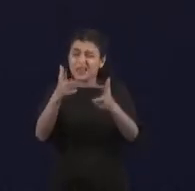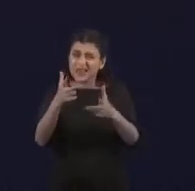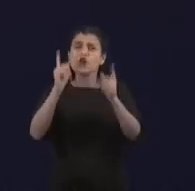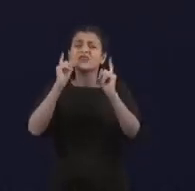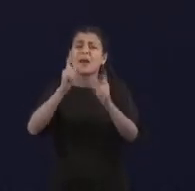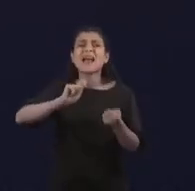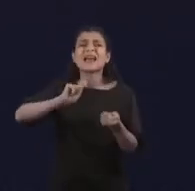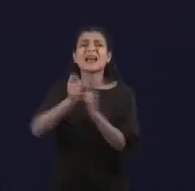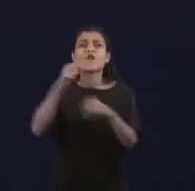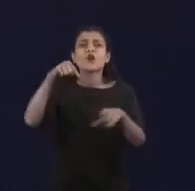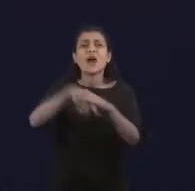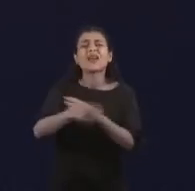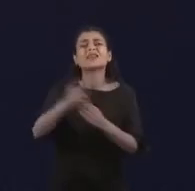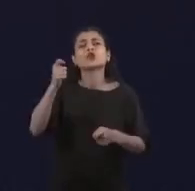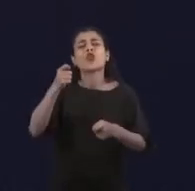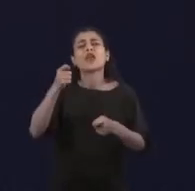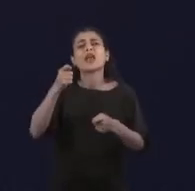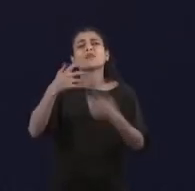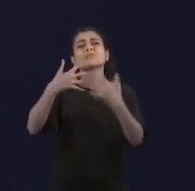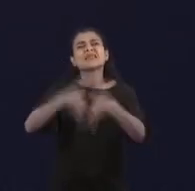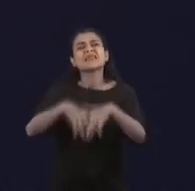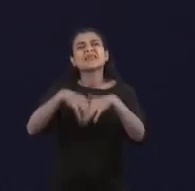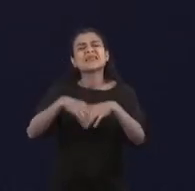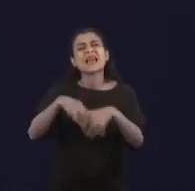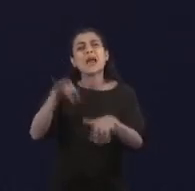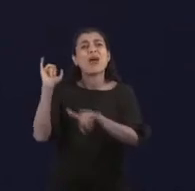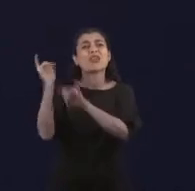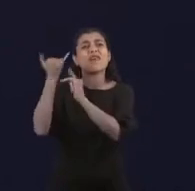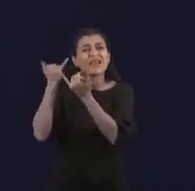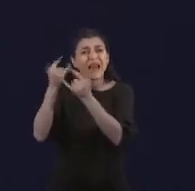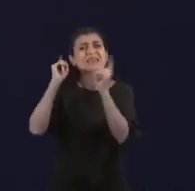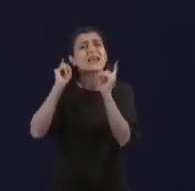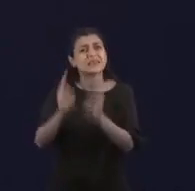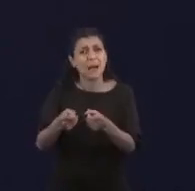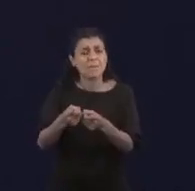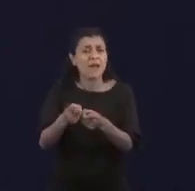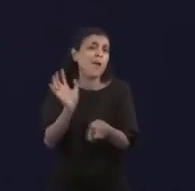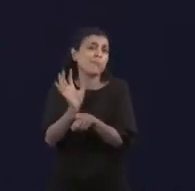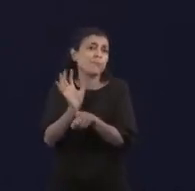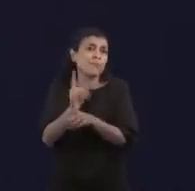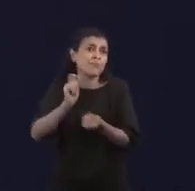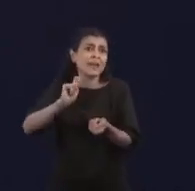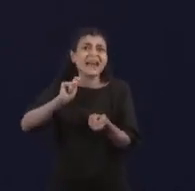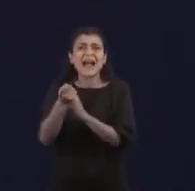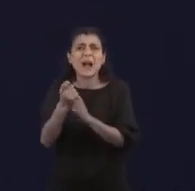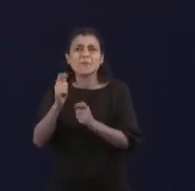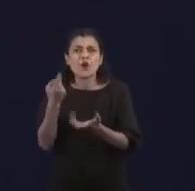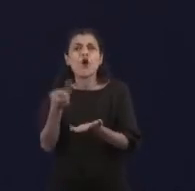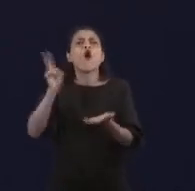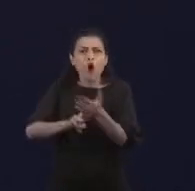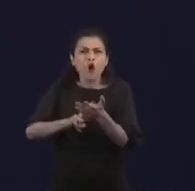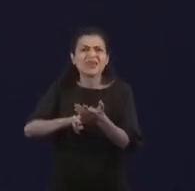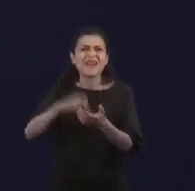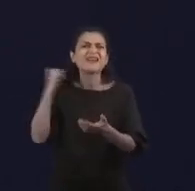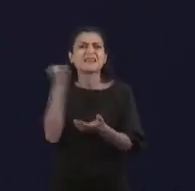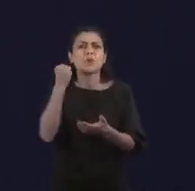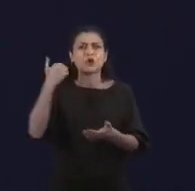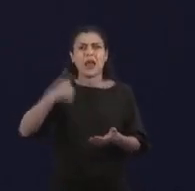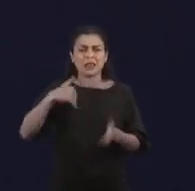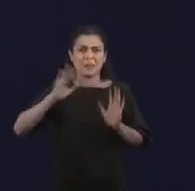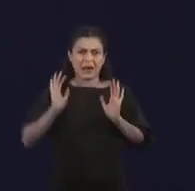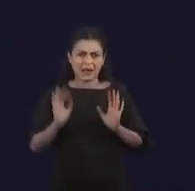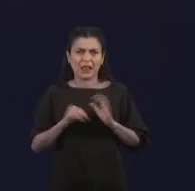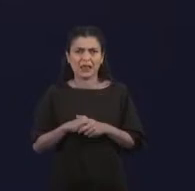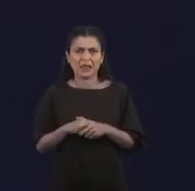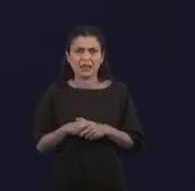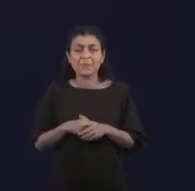del sistema financiero, y será en tal caso una nueva etapa para la Argentina. Si te referís a si vamos a optar por